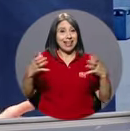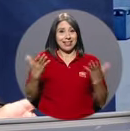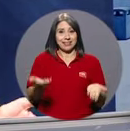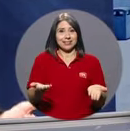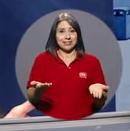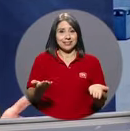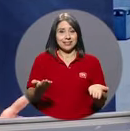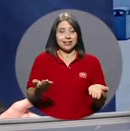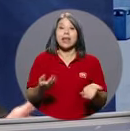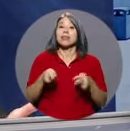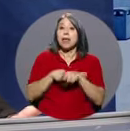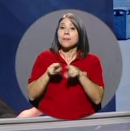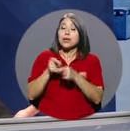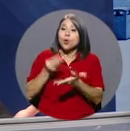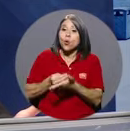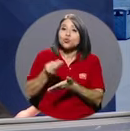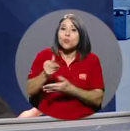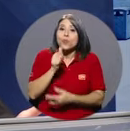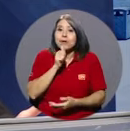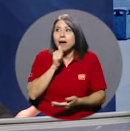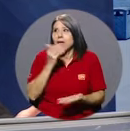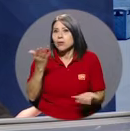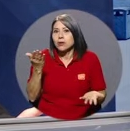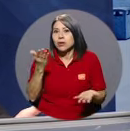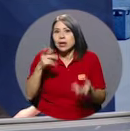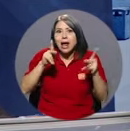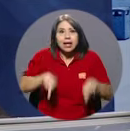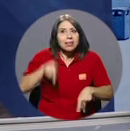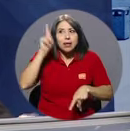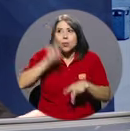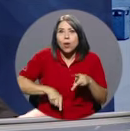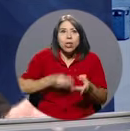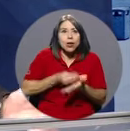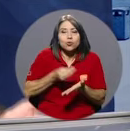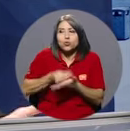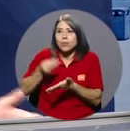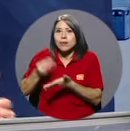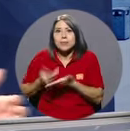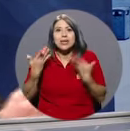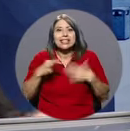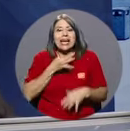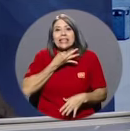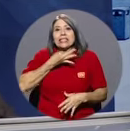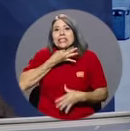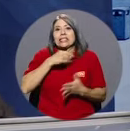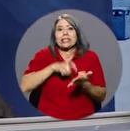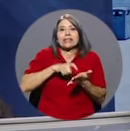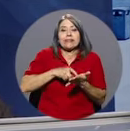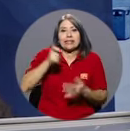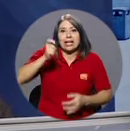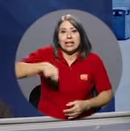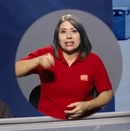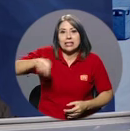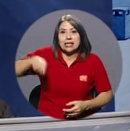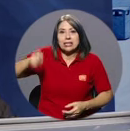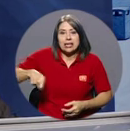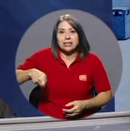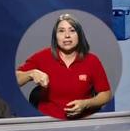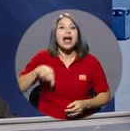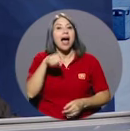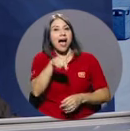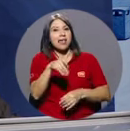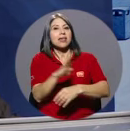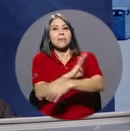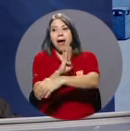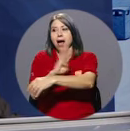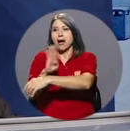tenemos. Y desde el lado del consumo privado, por supuesto, ya no puede la gente más consumir porque ya están al tope con las tarjetas. Ese es otro elemento y ahí los